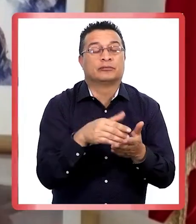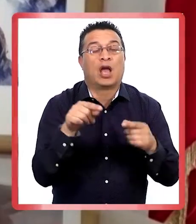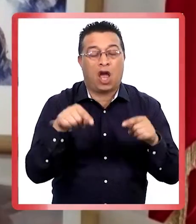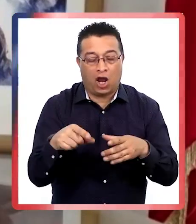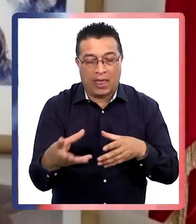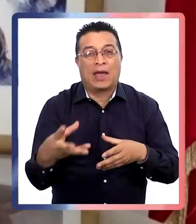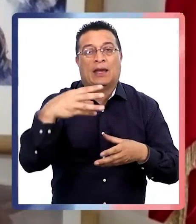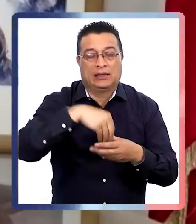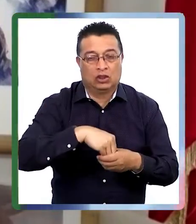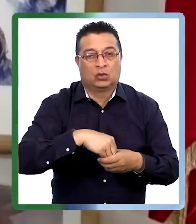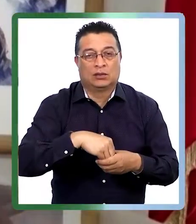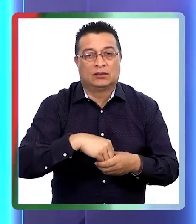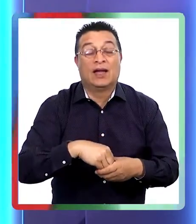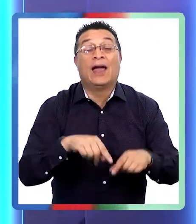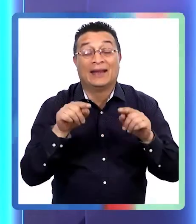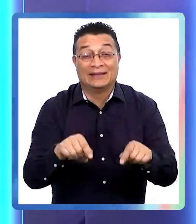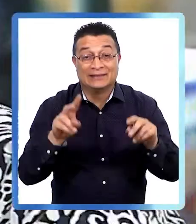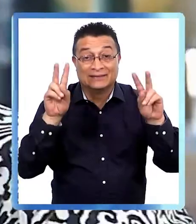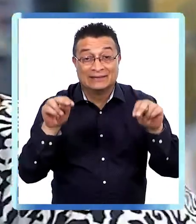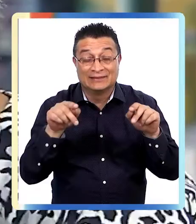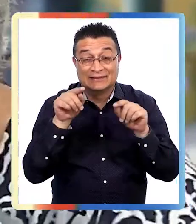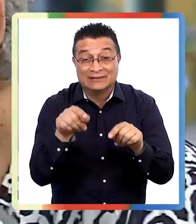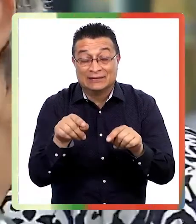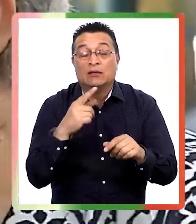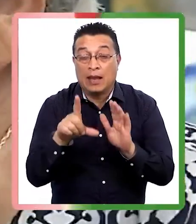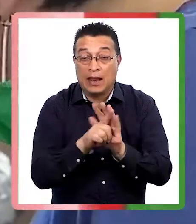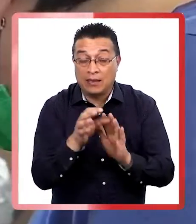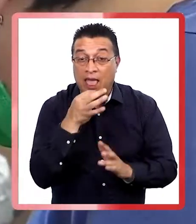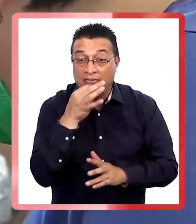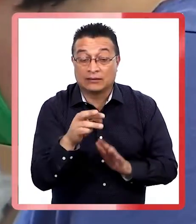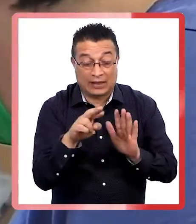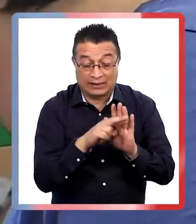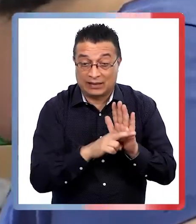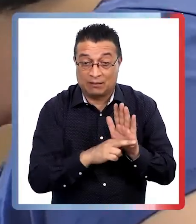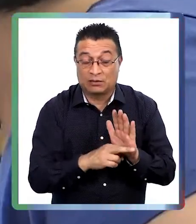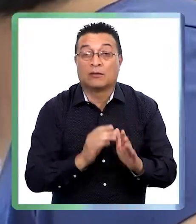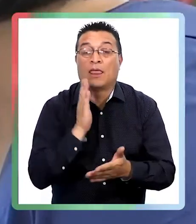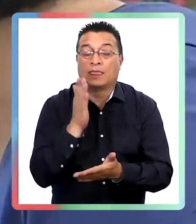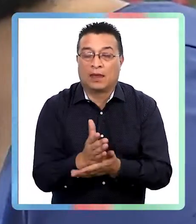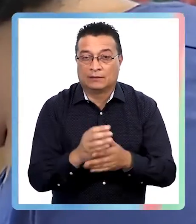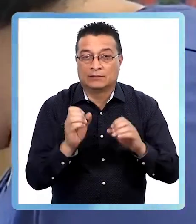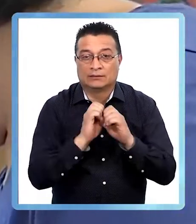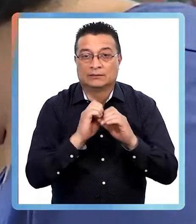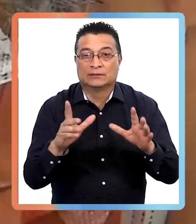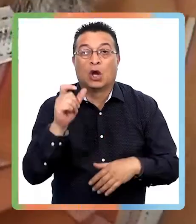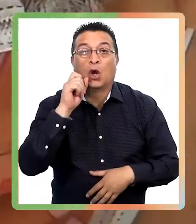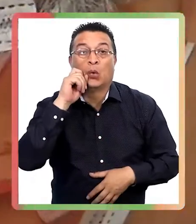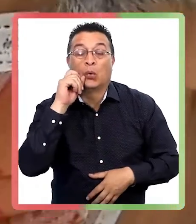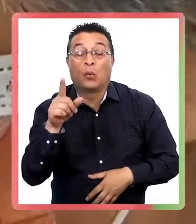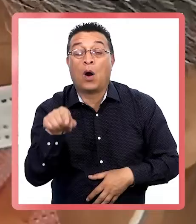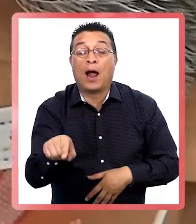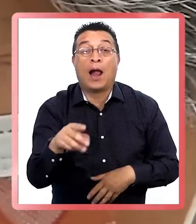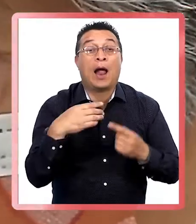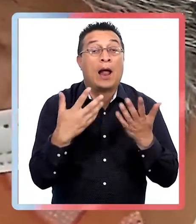excluidas y ahora están incluidas, ¿no? Entonces, este test de afluencia, la ley dice que un reglamento tendrá que determinar cuáles son los